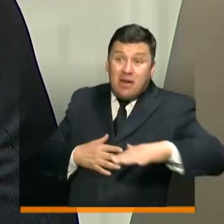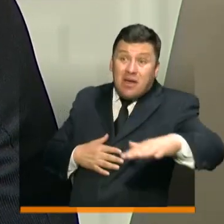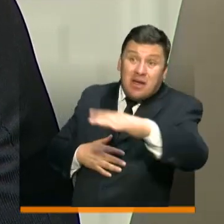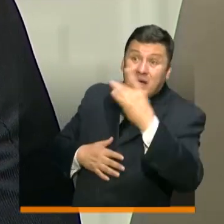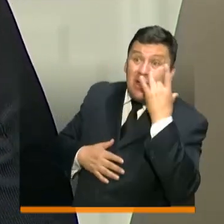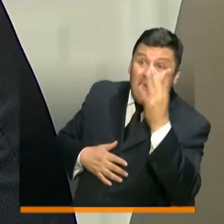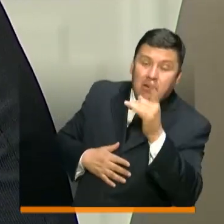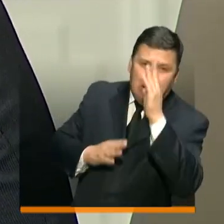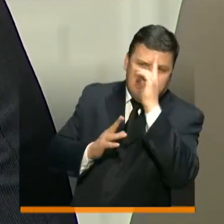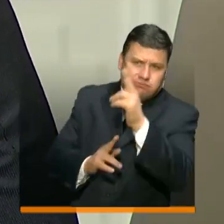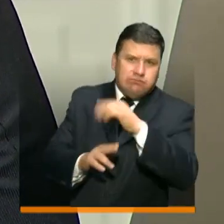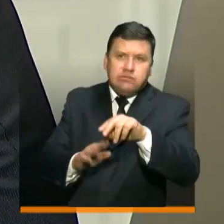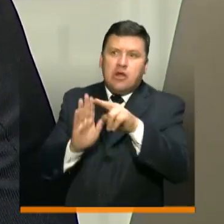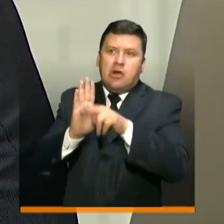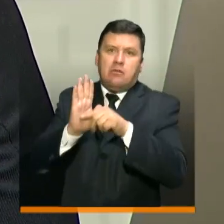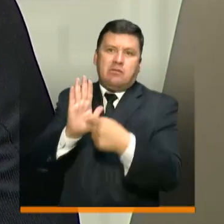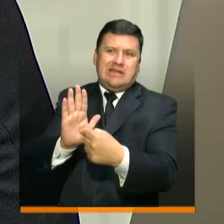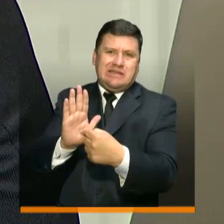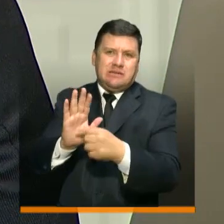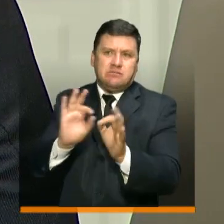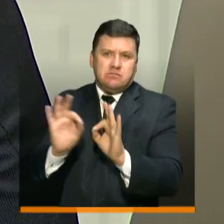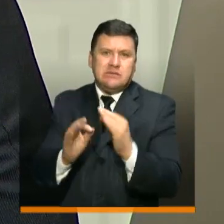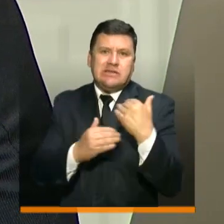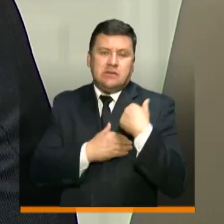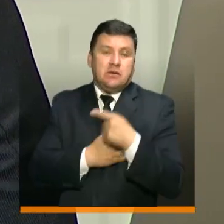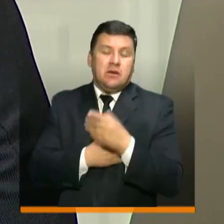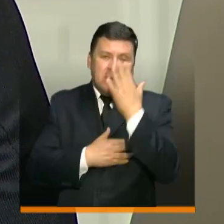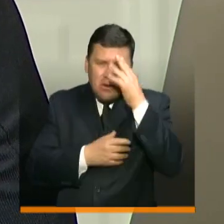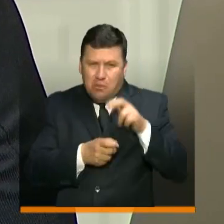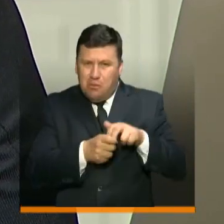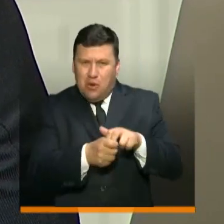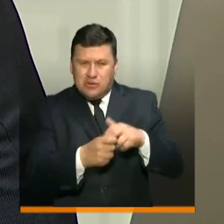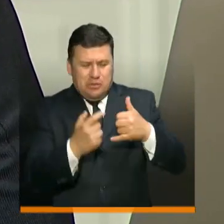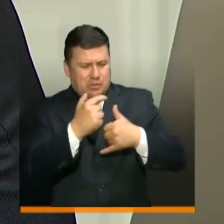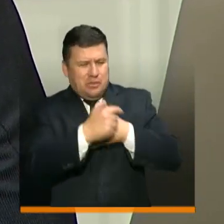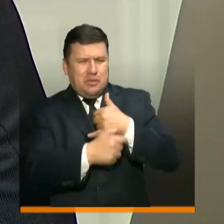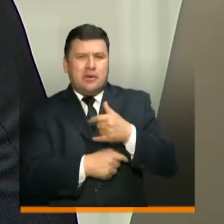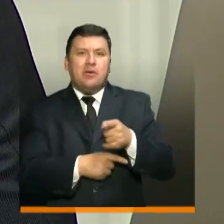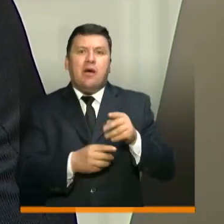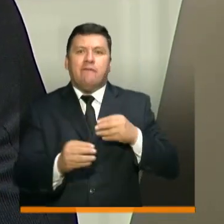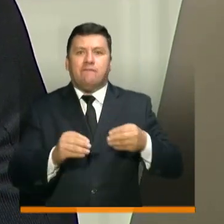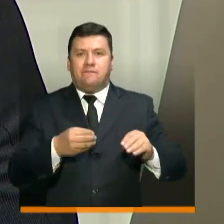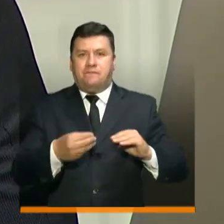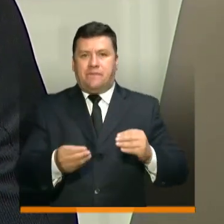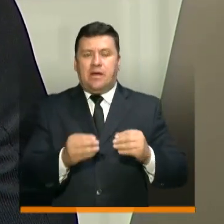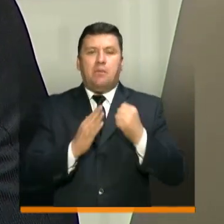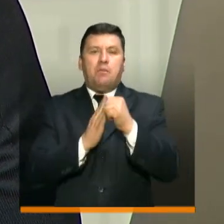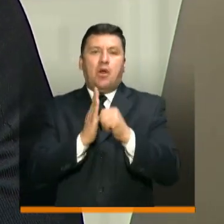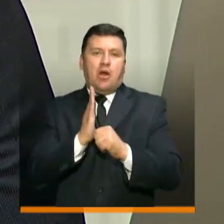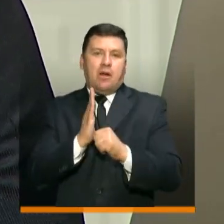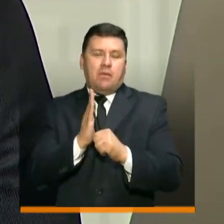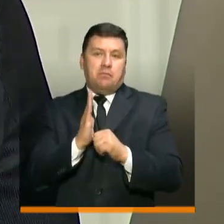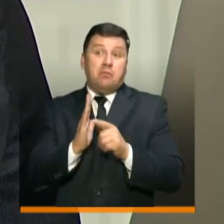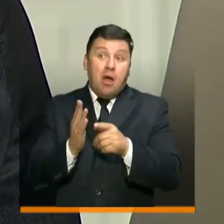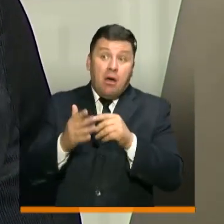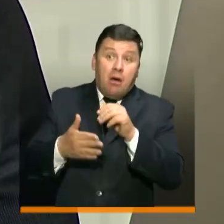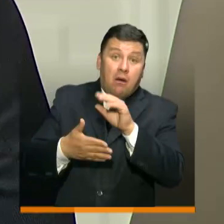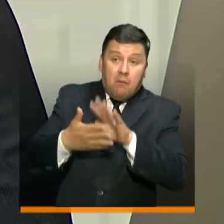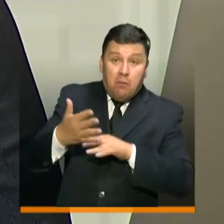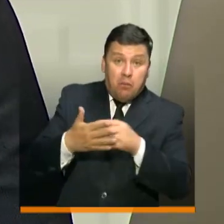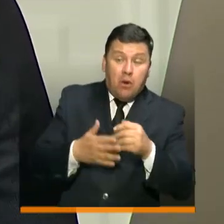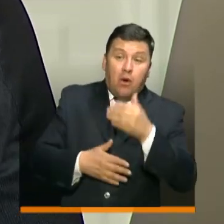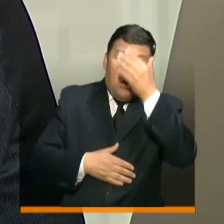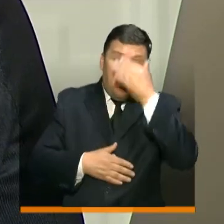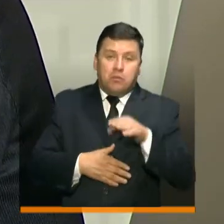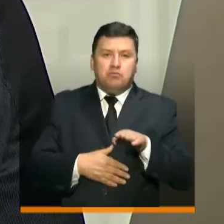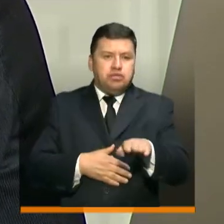atención debida. Una de las cosas que tienen los sistemas de transporte masivo en buses en el país es su flexibilidad en la programación. Se pueden reprogramar buses